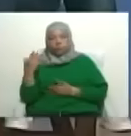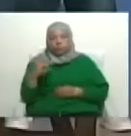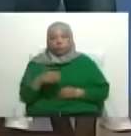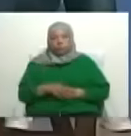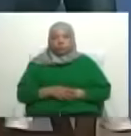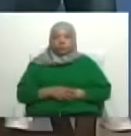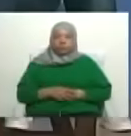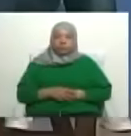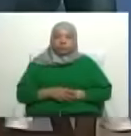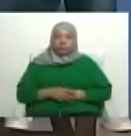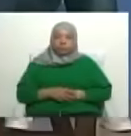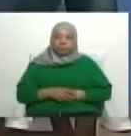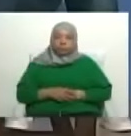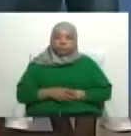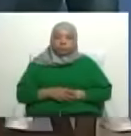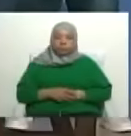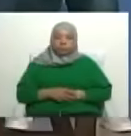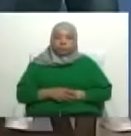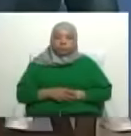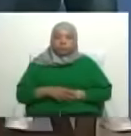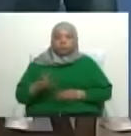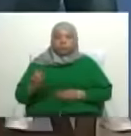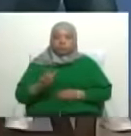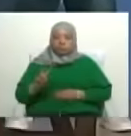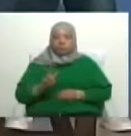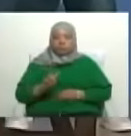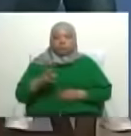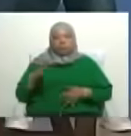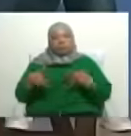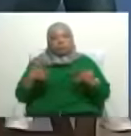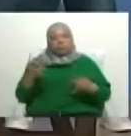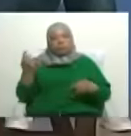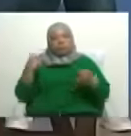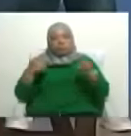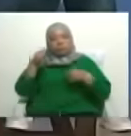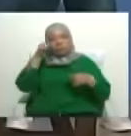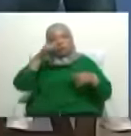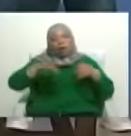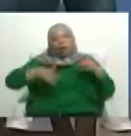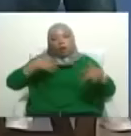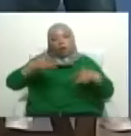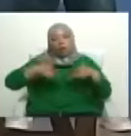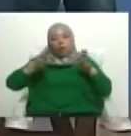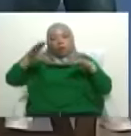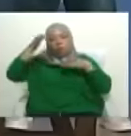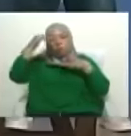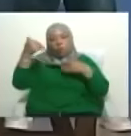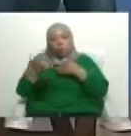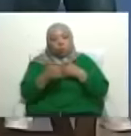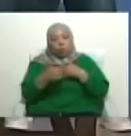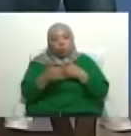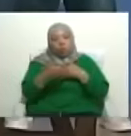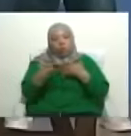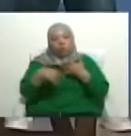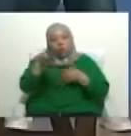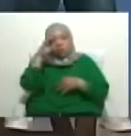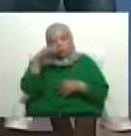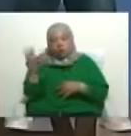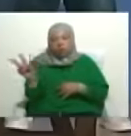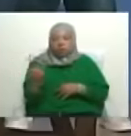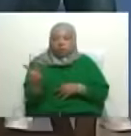En esos camiones venían armas. En esos camiones venían acciones para atentar contra cuarteles militares en